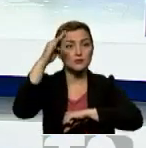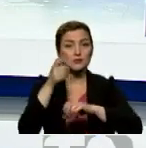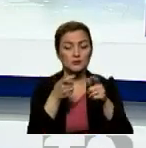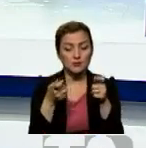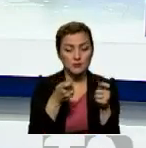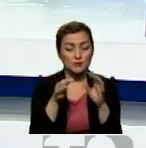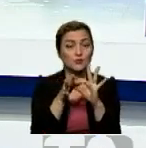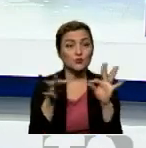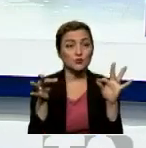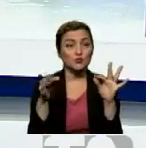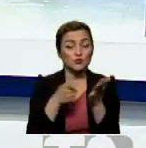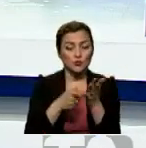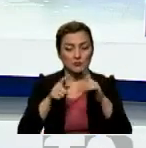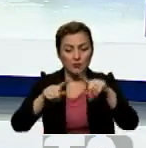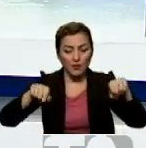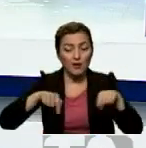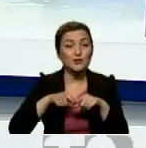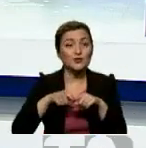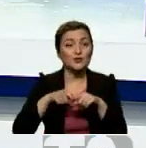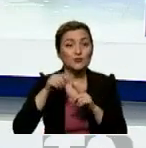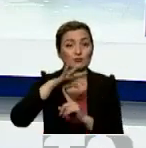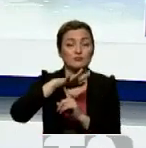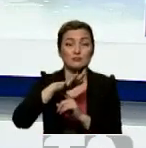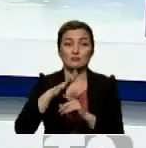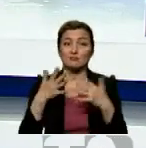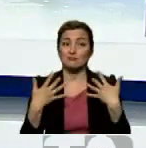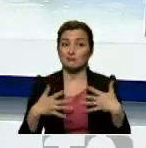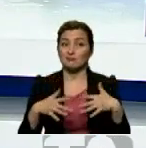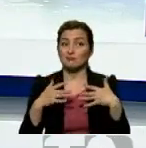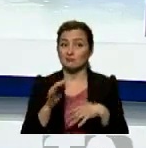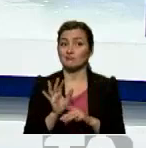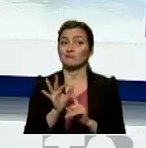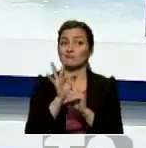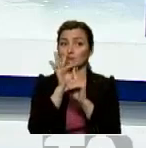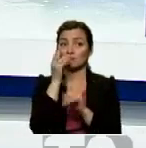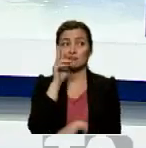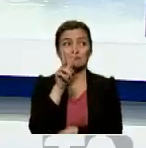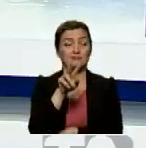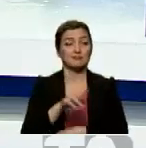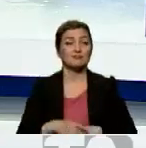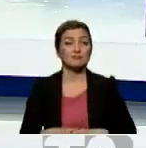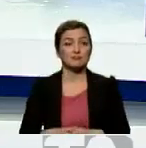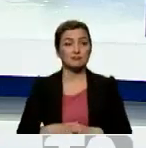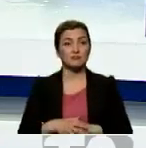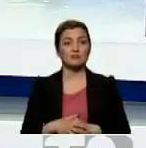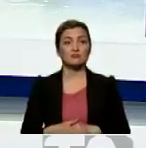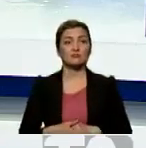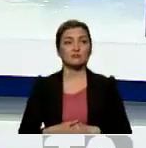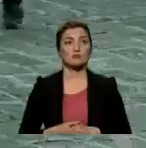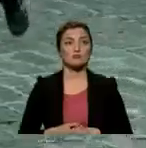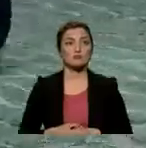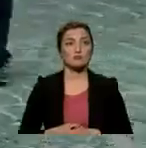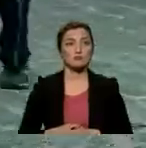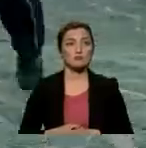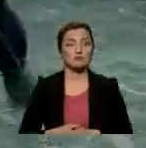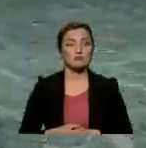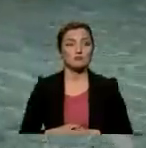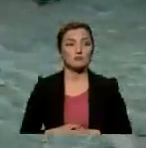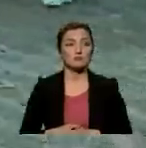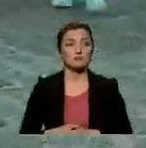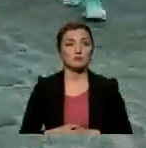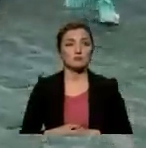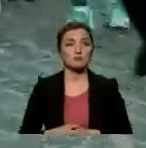la limpieza de plazas y parques de una forma muy singular. Vamos a ver de qué se trata. ¡Tres piezos